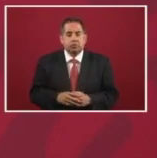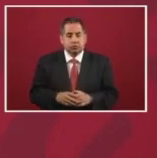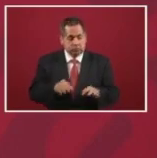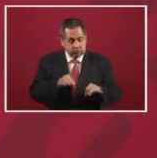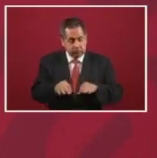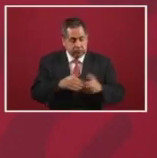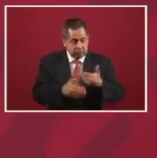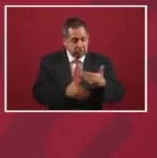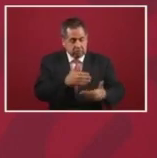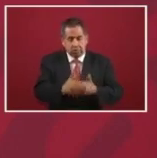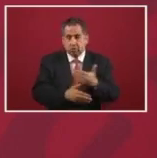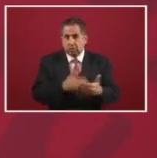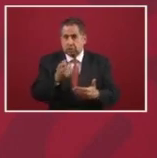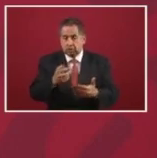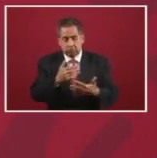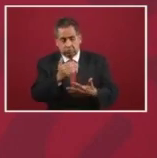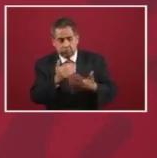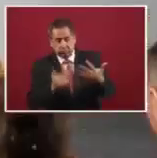trabajando en ese sentido